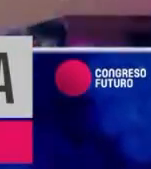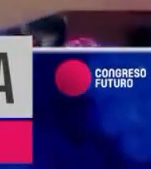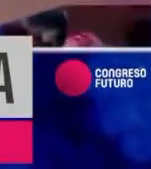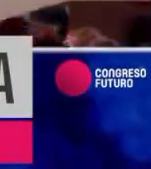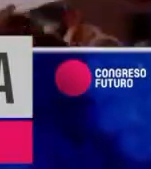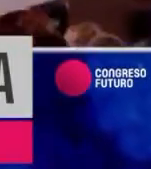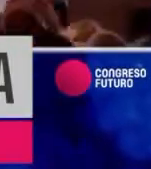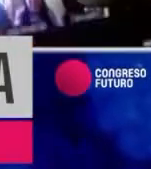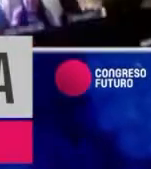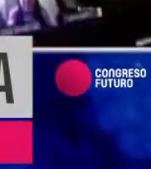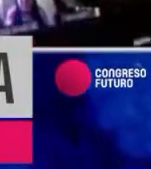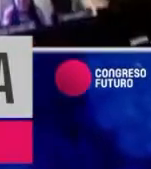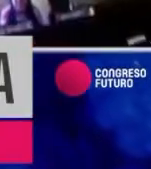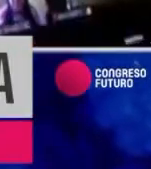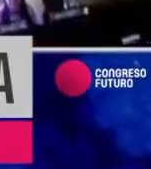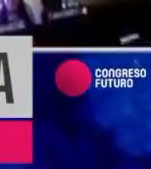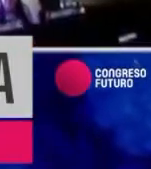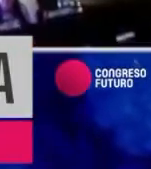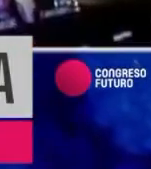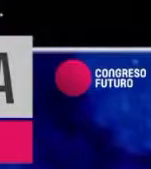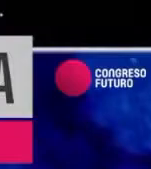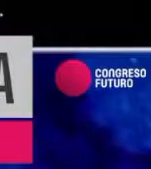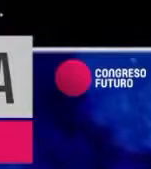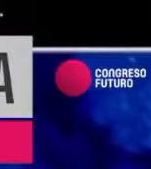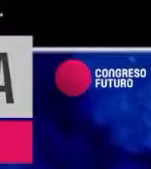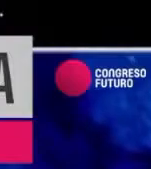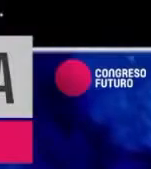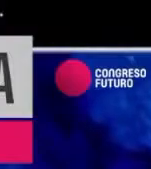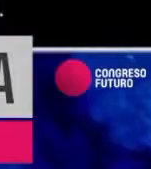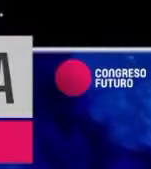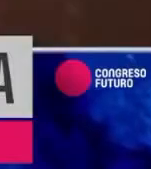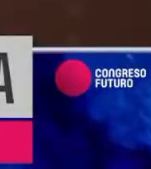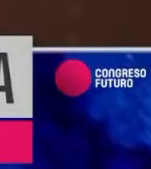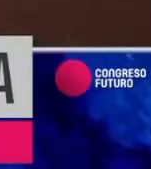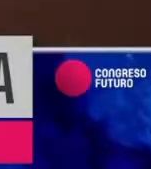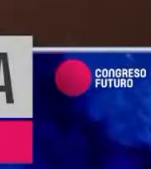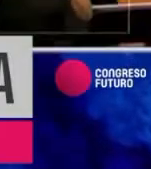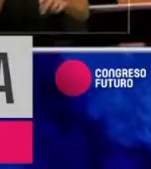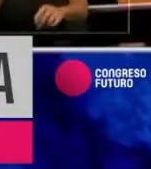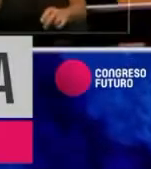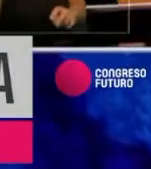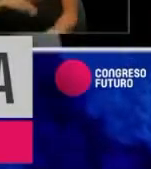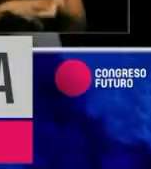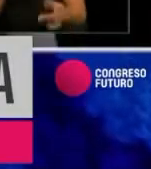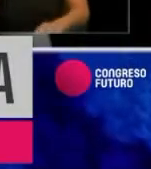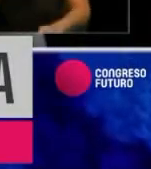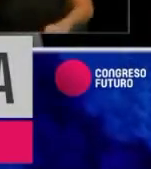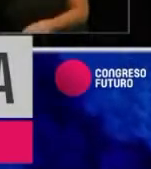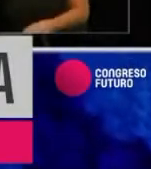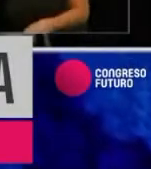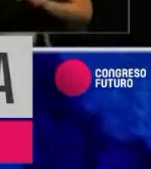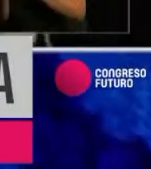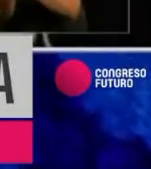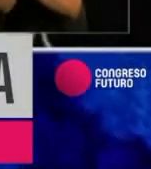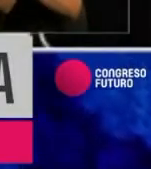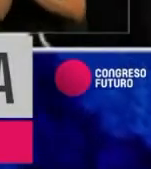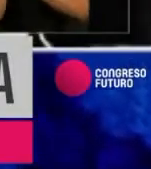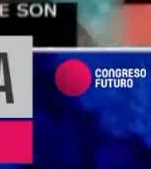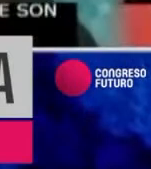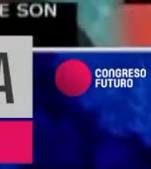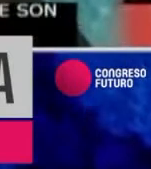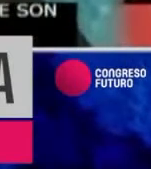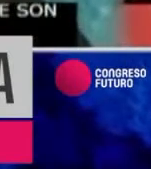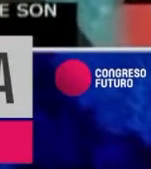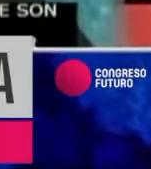que ve el Congreso Futuro lo hace remotamente, desde antes, ¿no? Pero igual, esa cercanía,